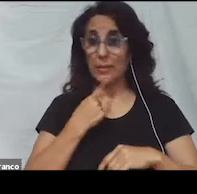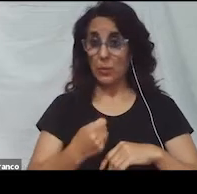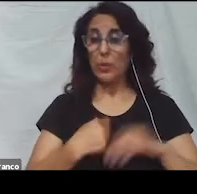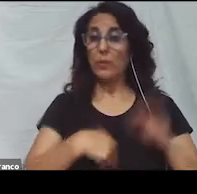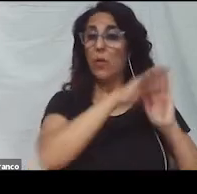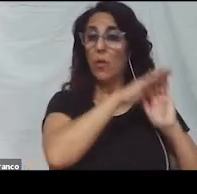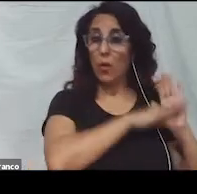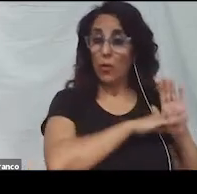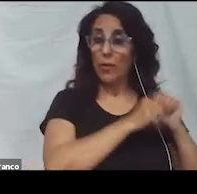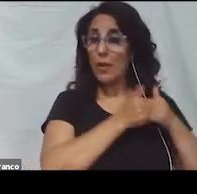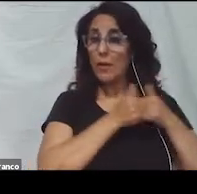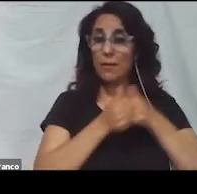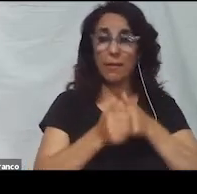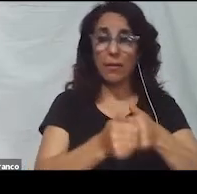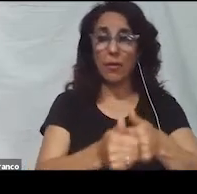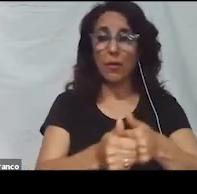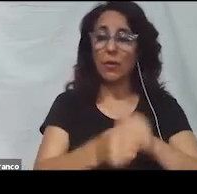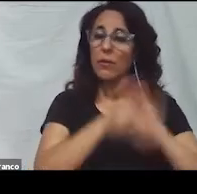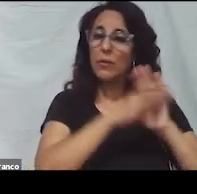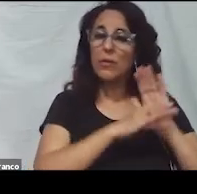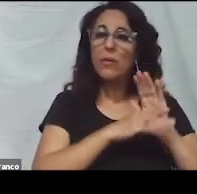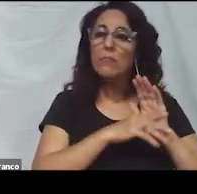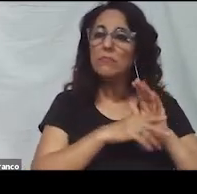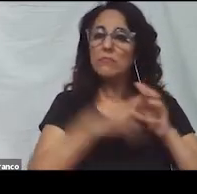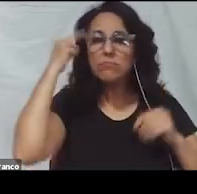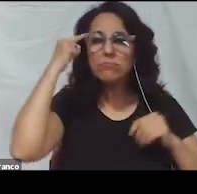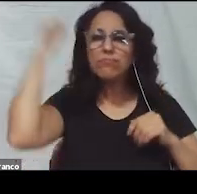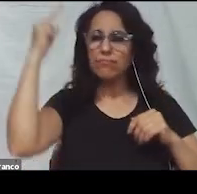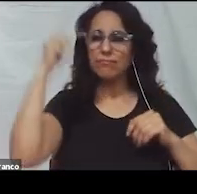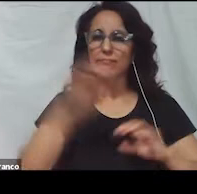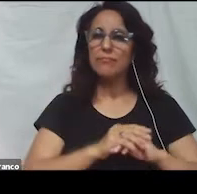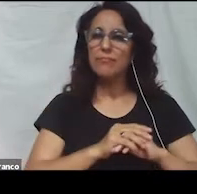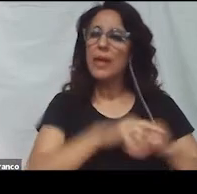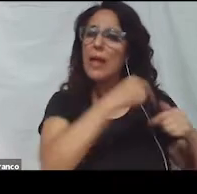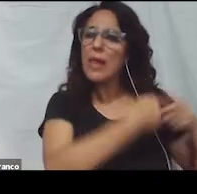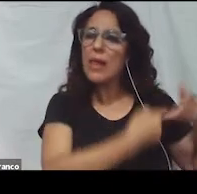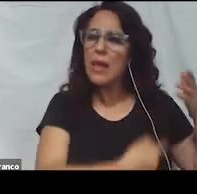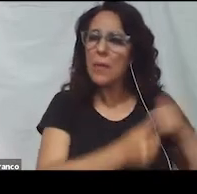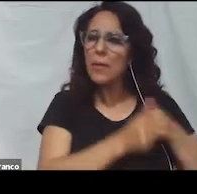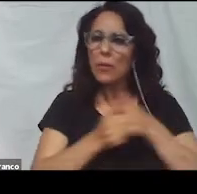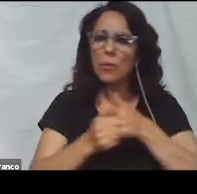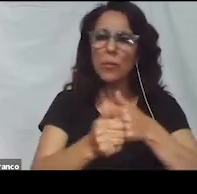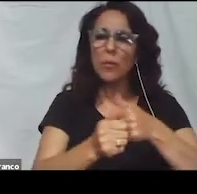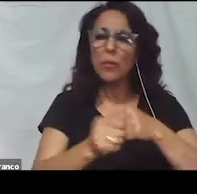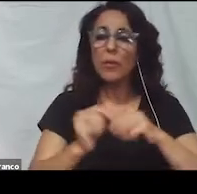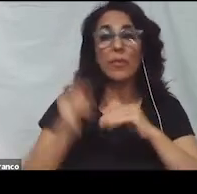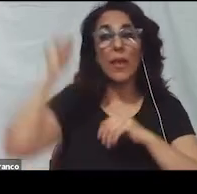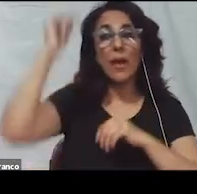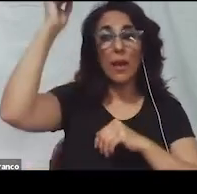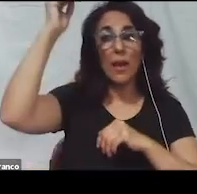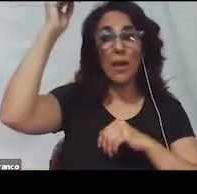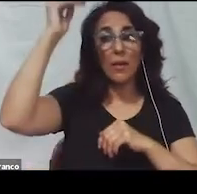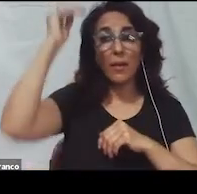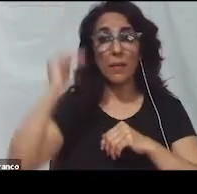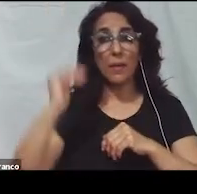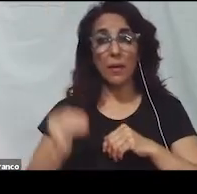cuenta que el orden de recorrido sirve un orden lógico, es decir, los elementos se van a ir recorriendo de arriba hacia